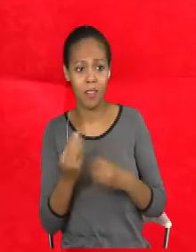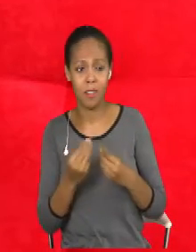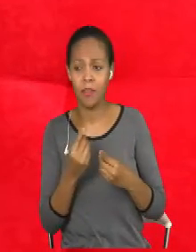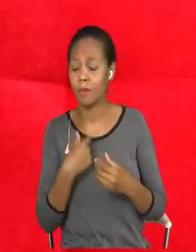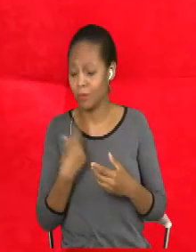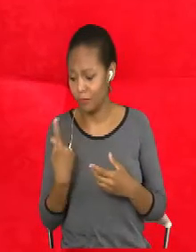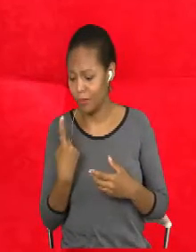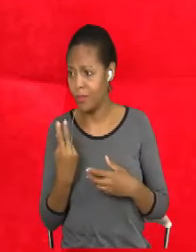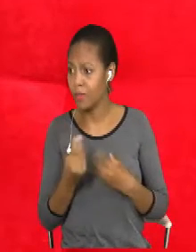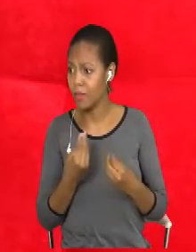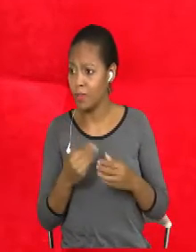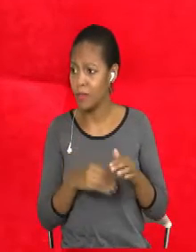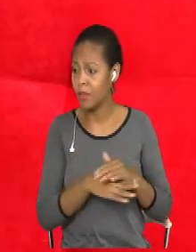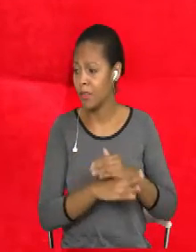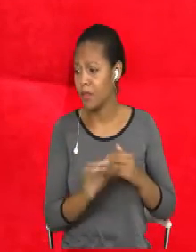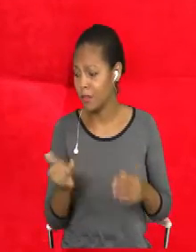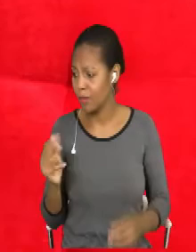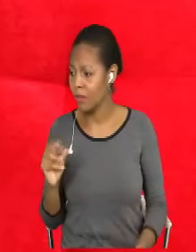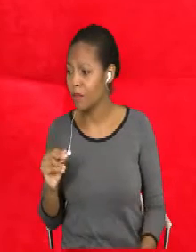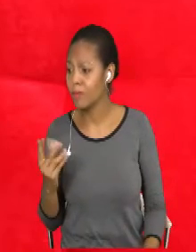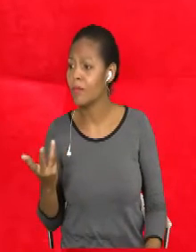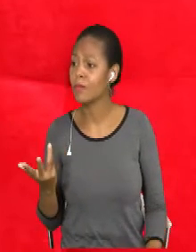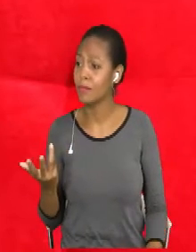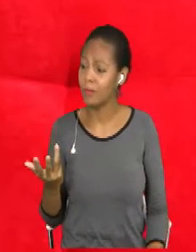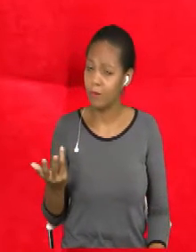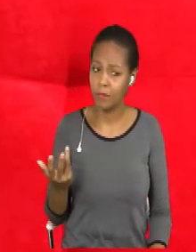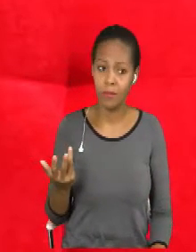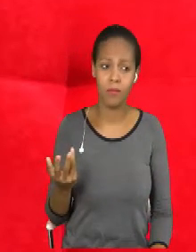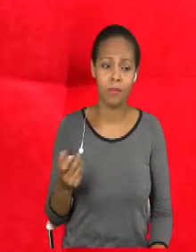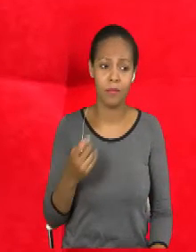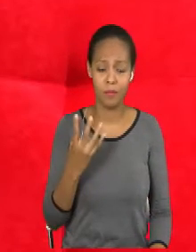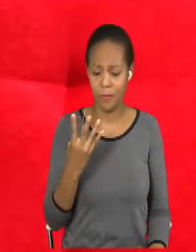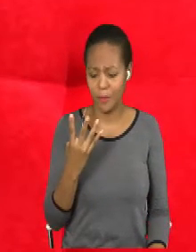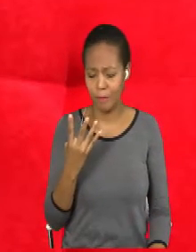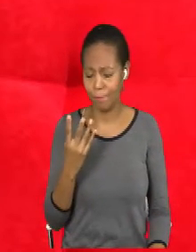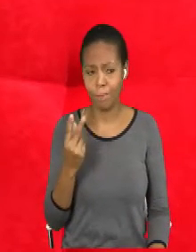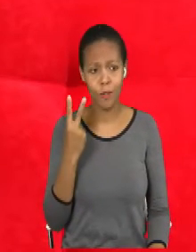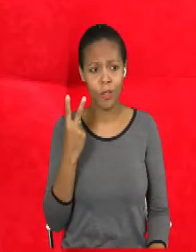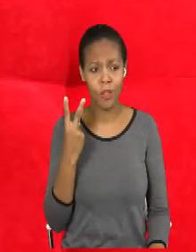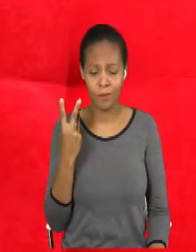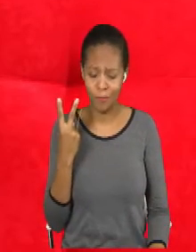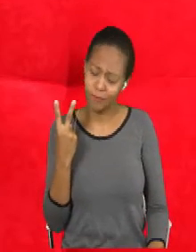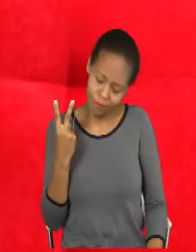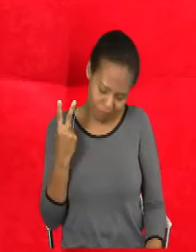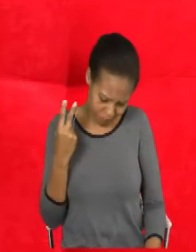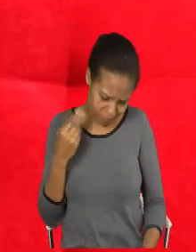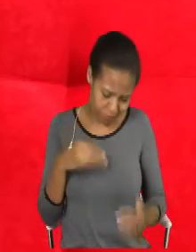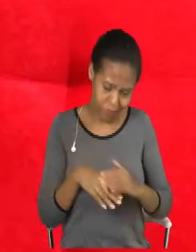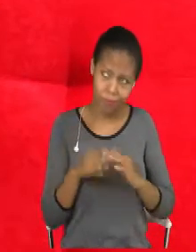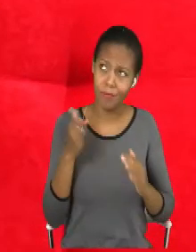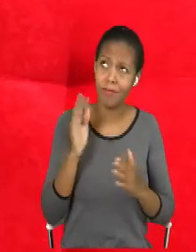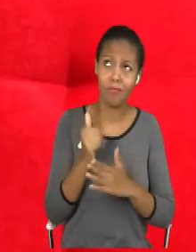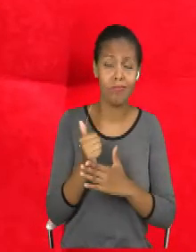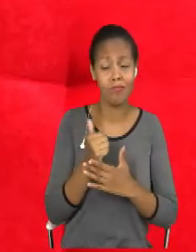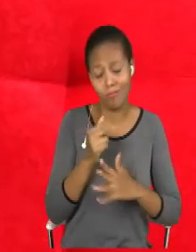hacíamos, entrábamos, no entrábamos. Decidimos entrar y dejar todo en manos de Dios.